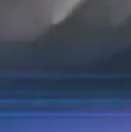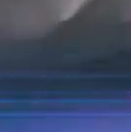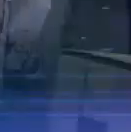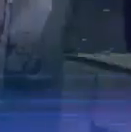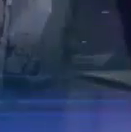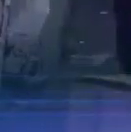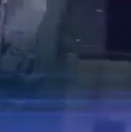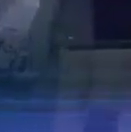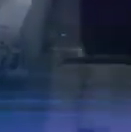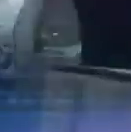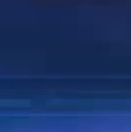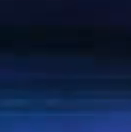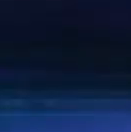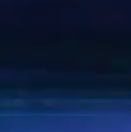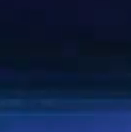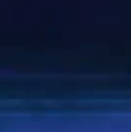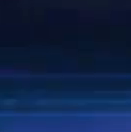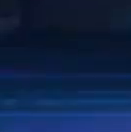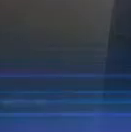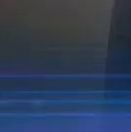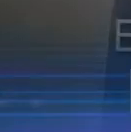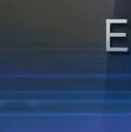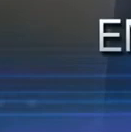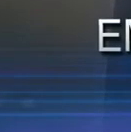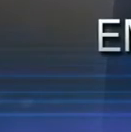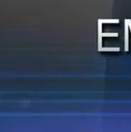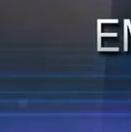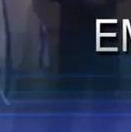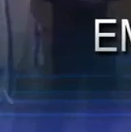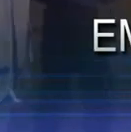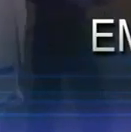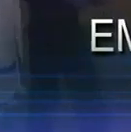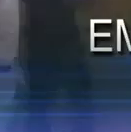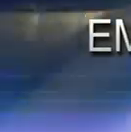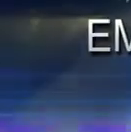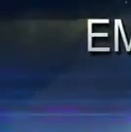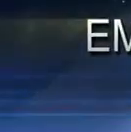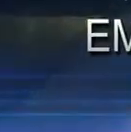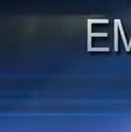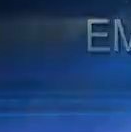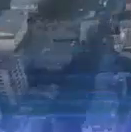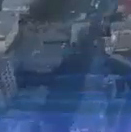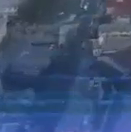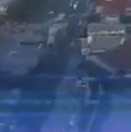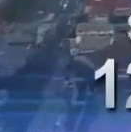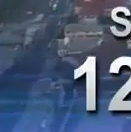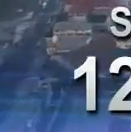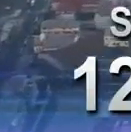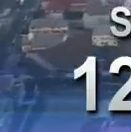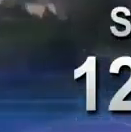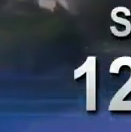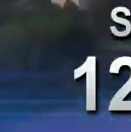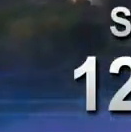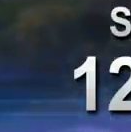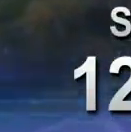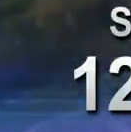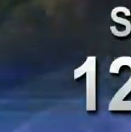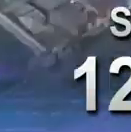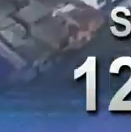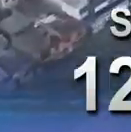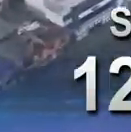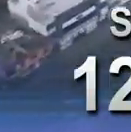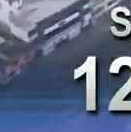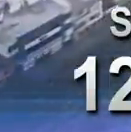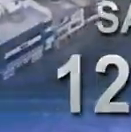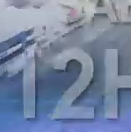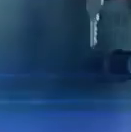TVC llegará a sus hogares con todos los detalles en emisiones especiales durante el fin de semana, a las 12 horas 30 y a las